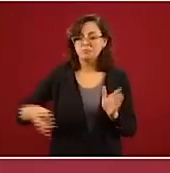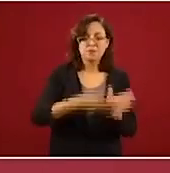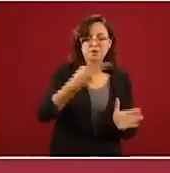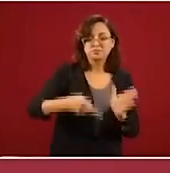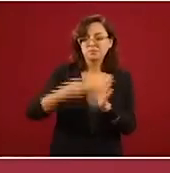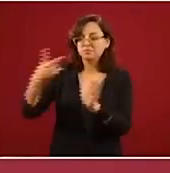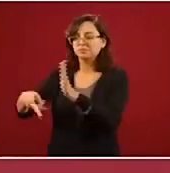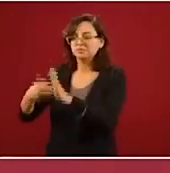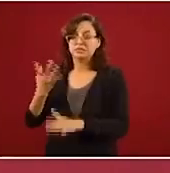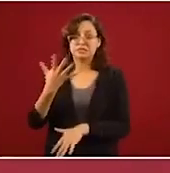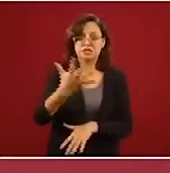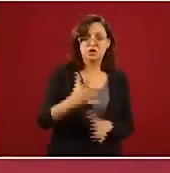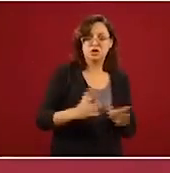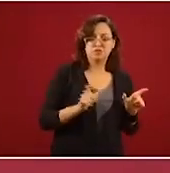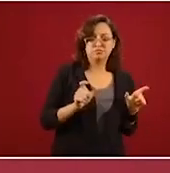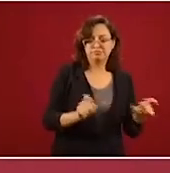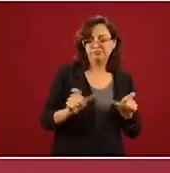y está muy raro eso, ¿no?